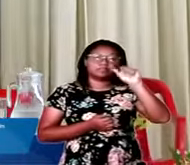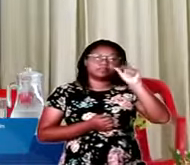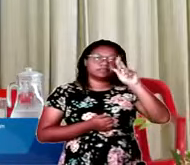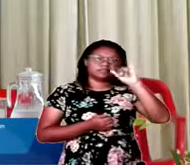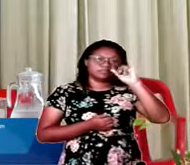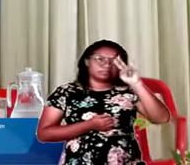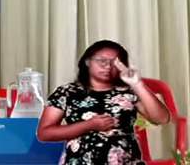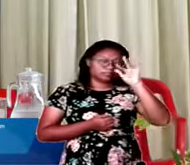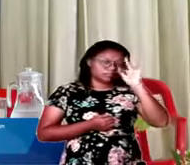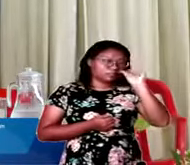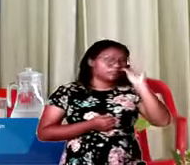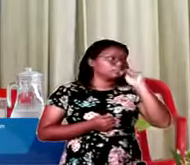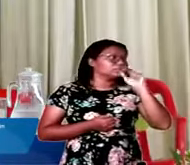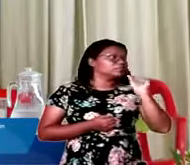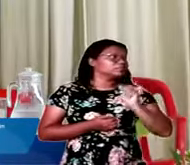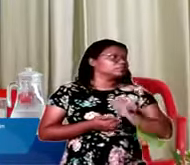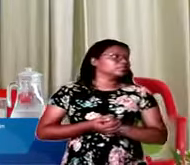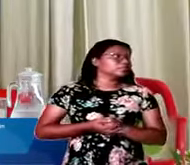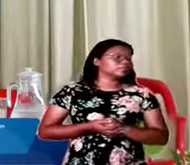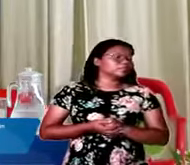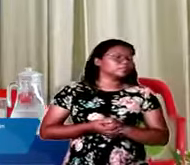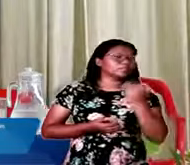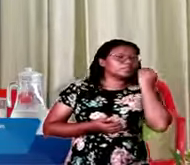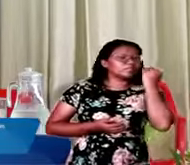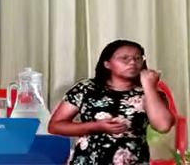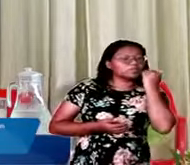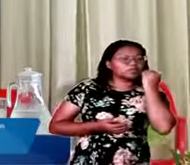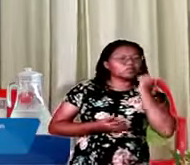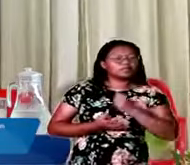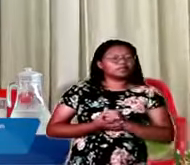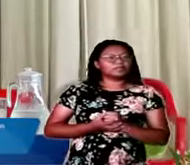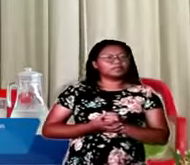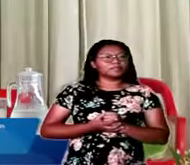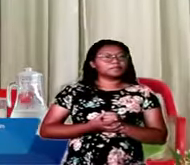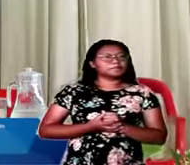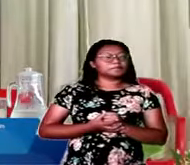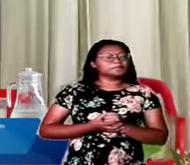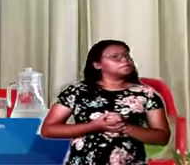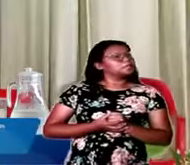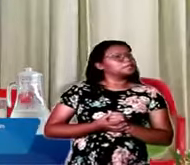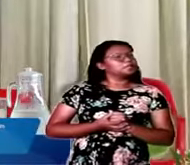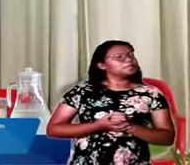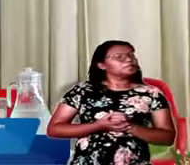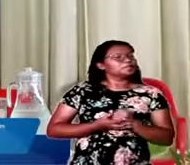Esa mujer samaritana no quería ni darle agua a Jesús porque era judío.